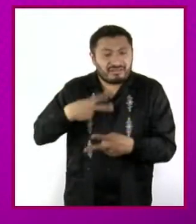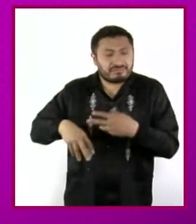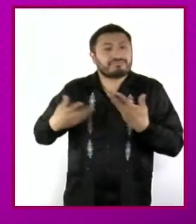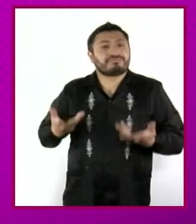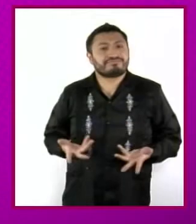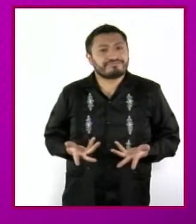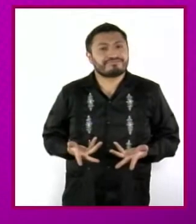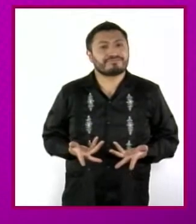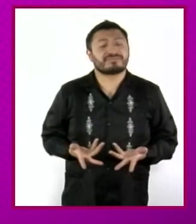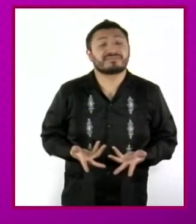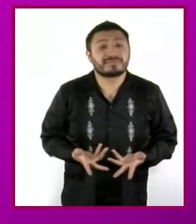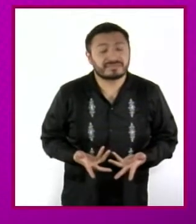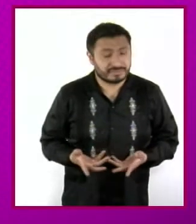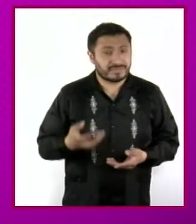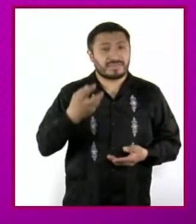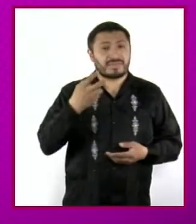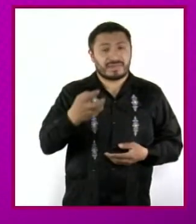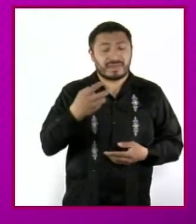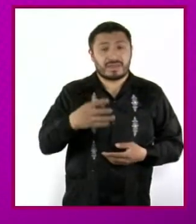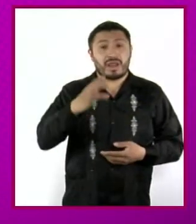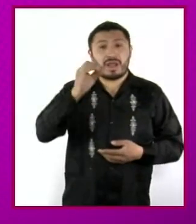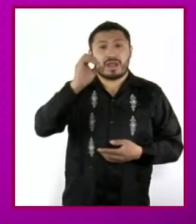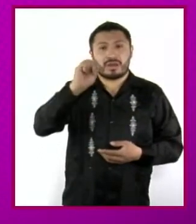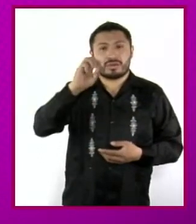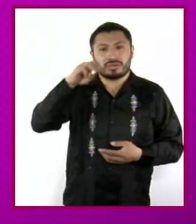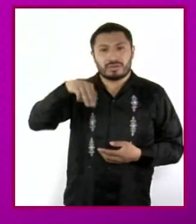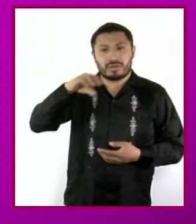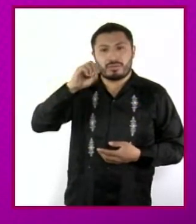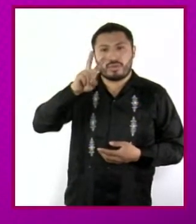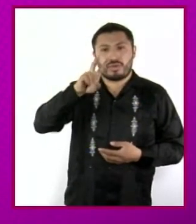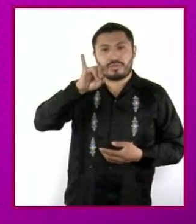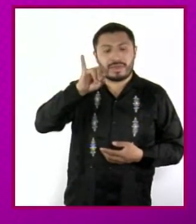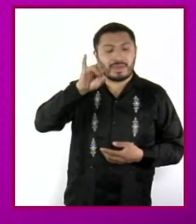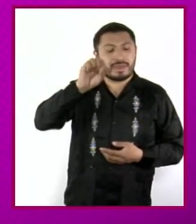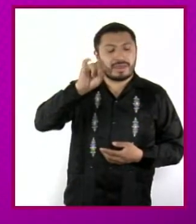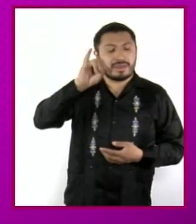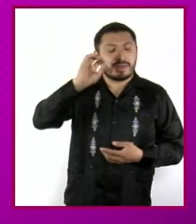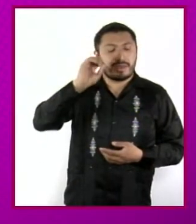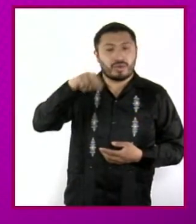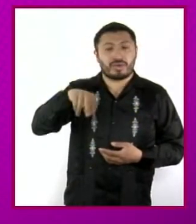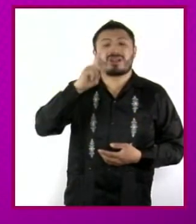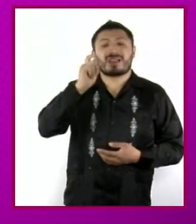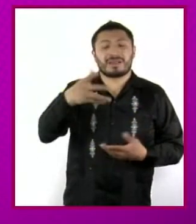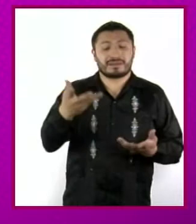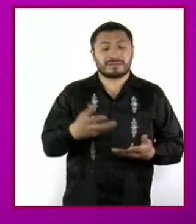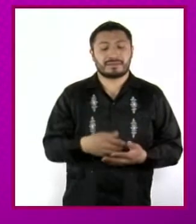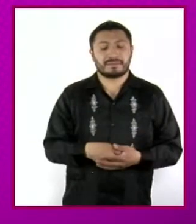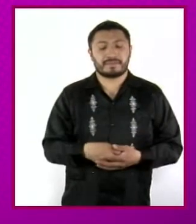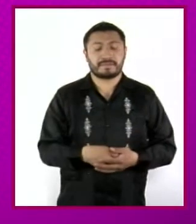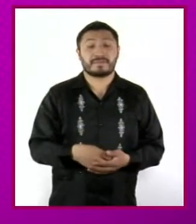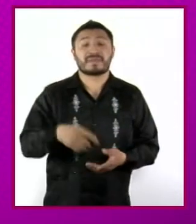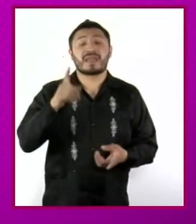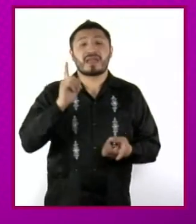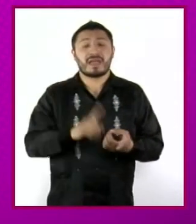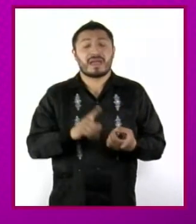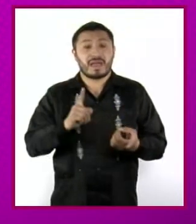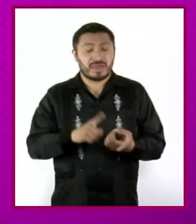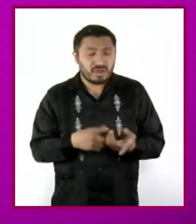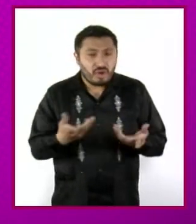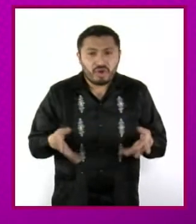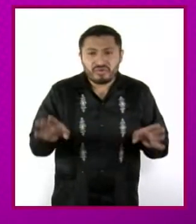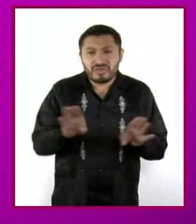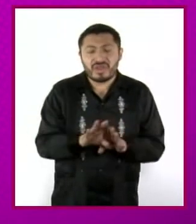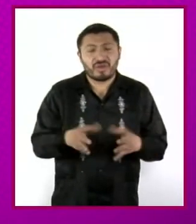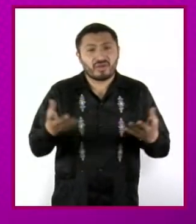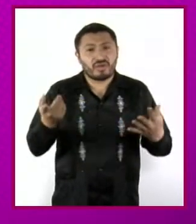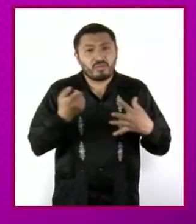Se conforma la cosmovisión. La cosmovisión, eso que dice cómo se generó el universo, cómo